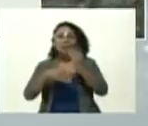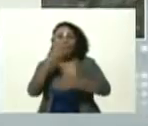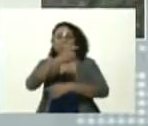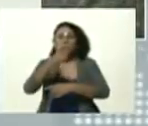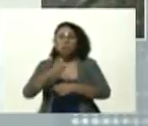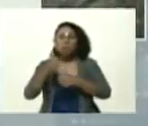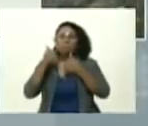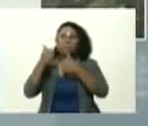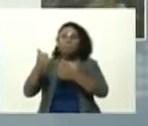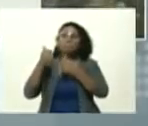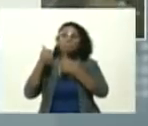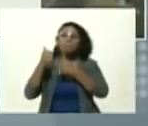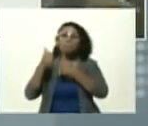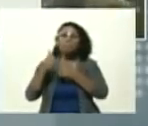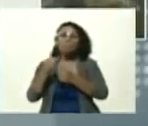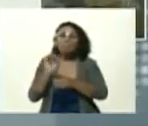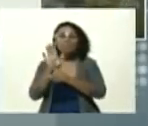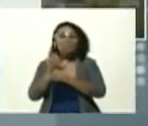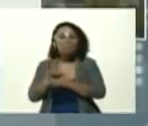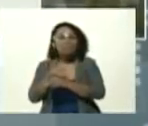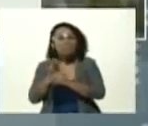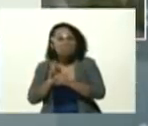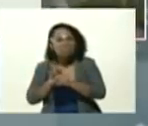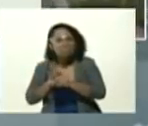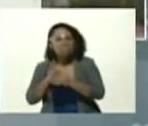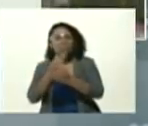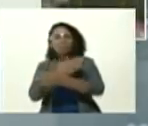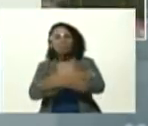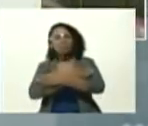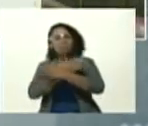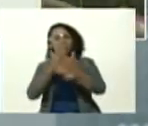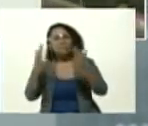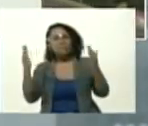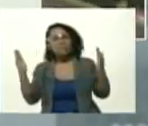buena, cariñoso, solidario,